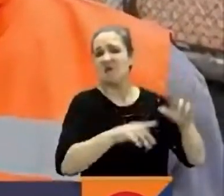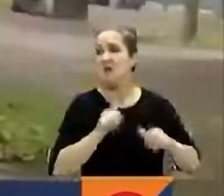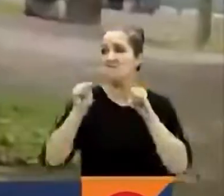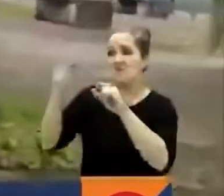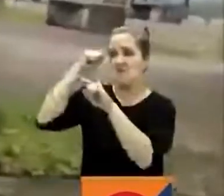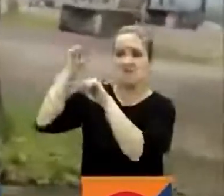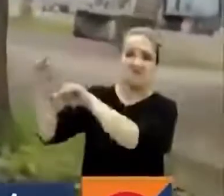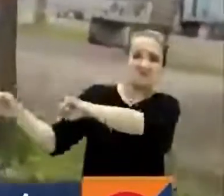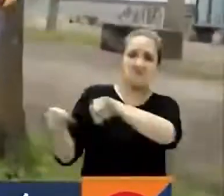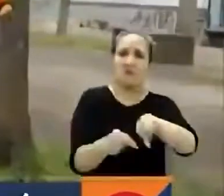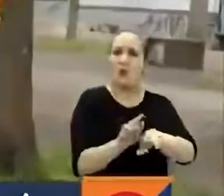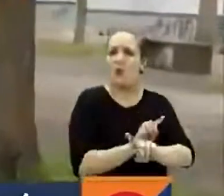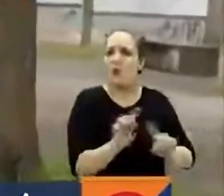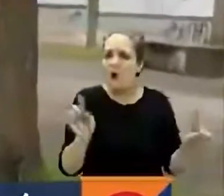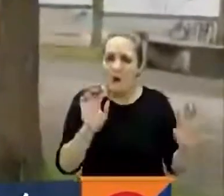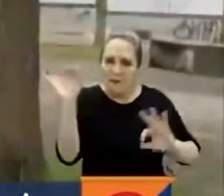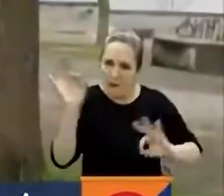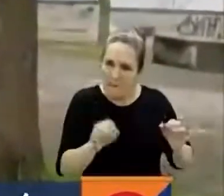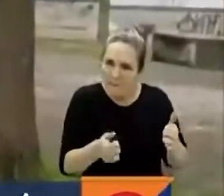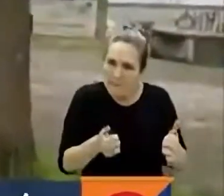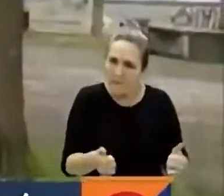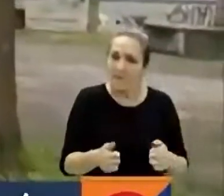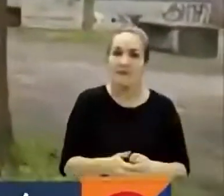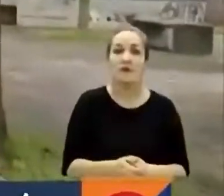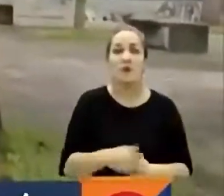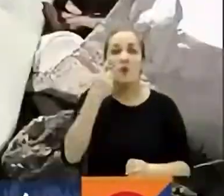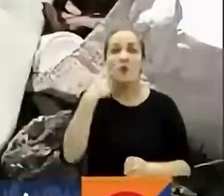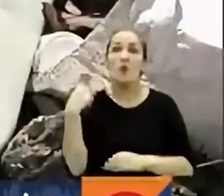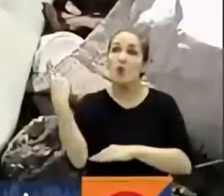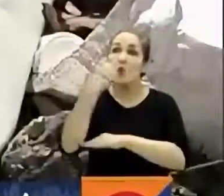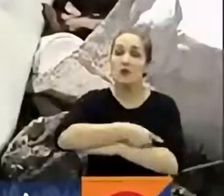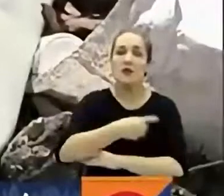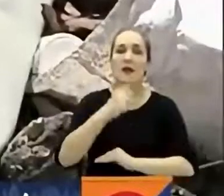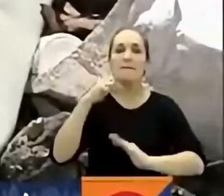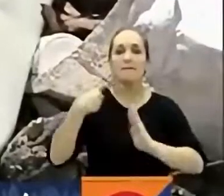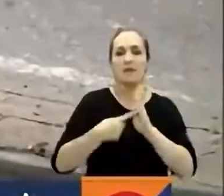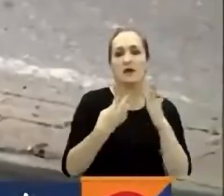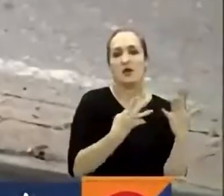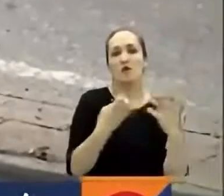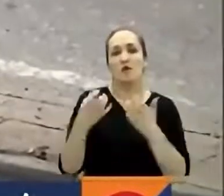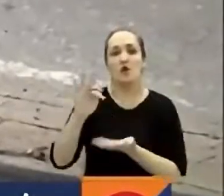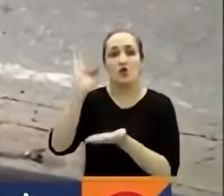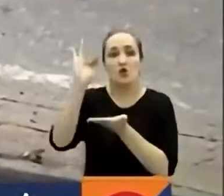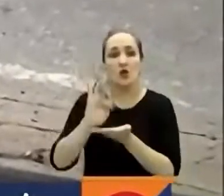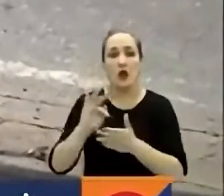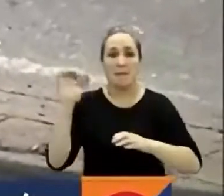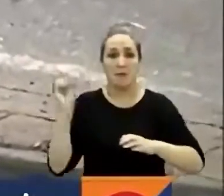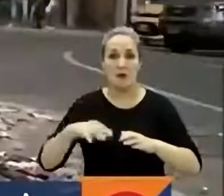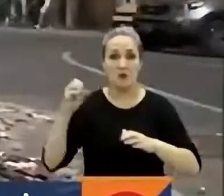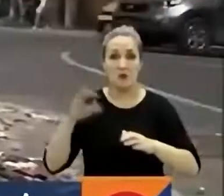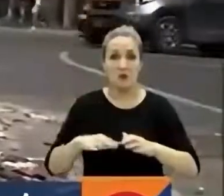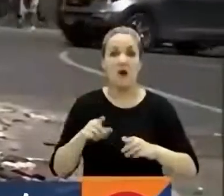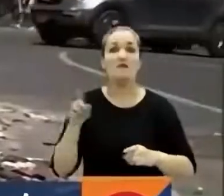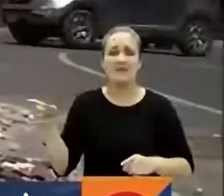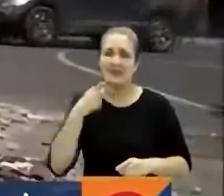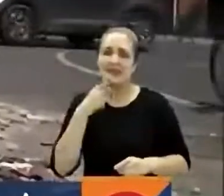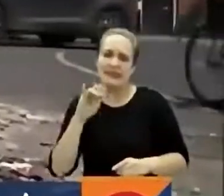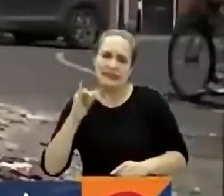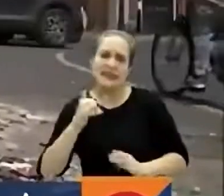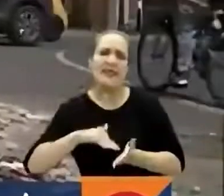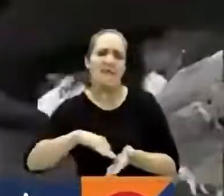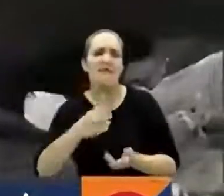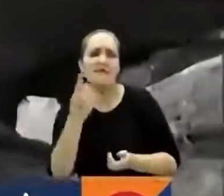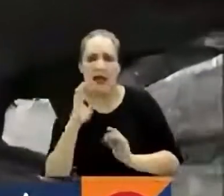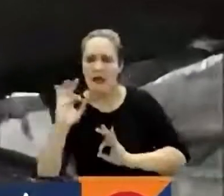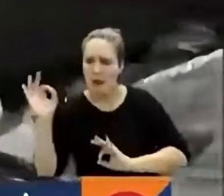sigan ocurriendo. Diariamente en Medellín se recogen 1.900 toneladas de basuras. Aunque la empresa en varias reconoce falencias en la